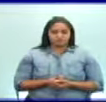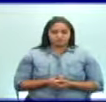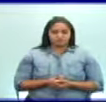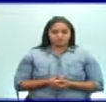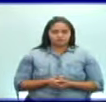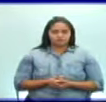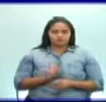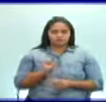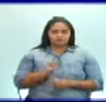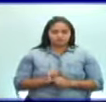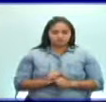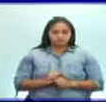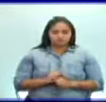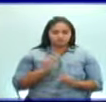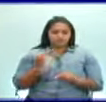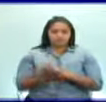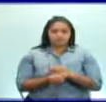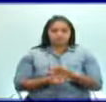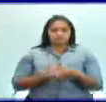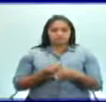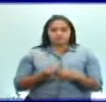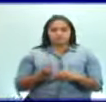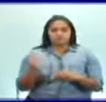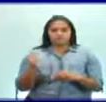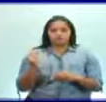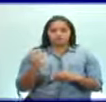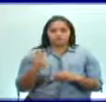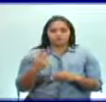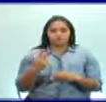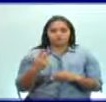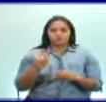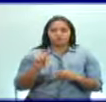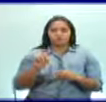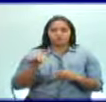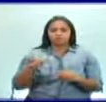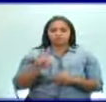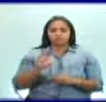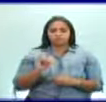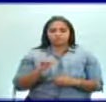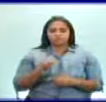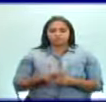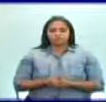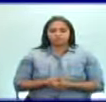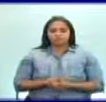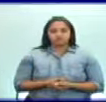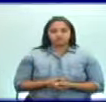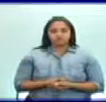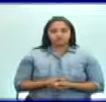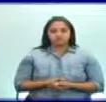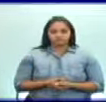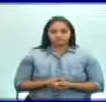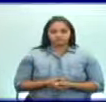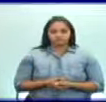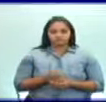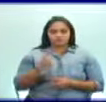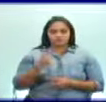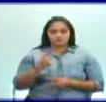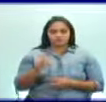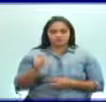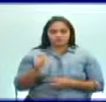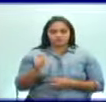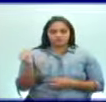En este caso, sustituyendo -2 punto y coma 0, es el punto que se ofrece en el ejercicio. El valor de X sería